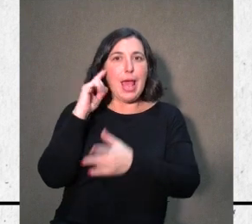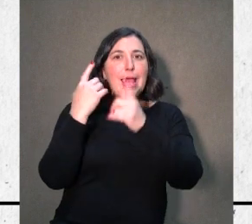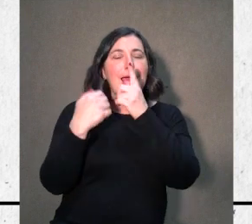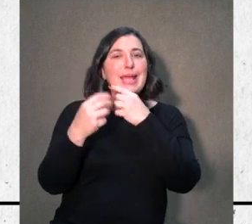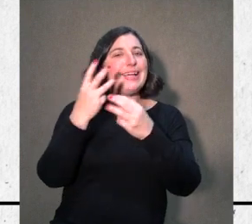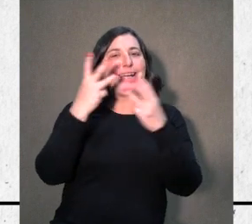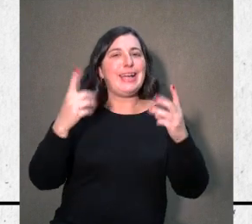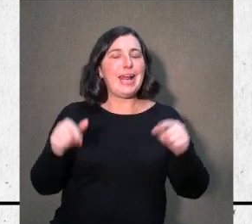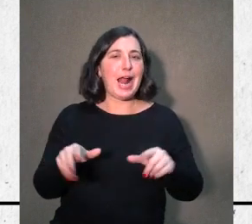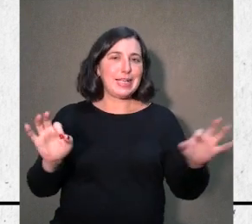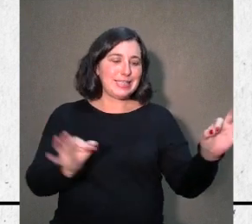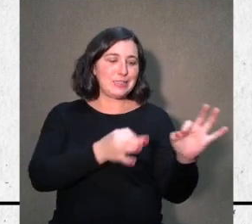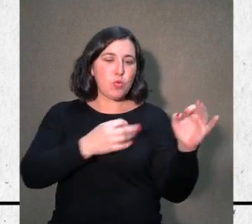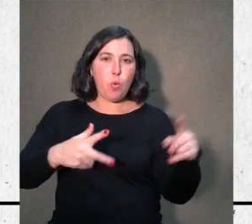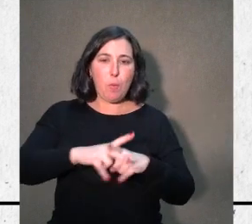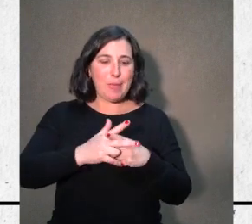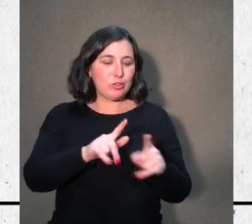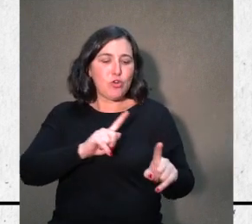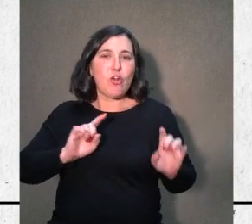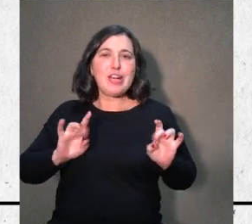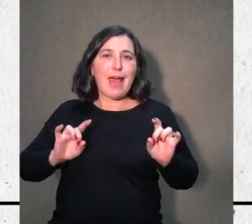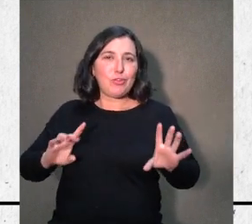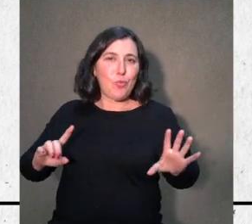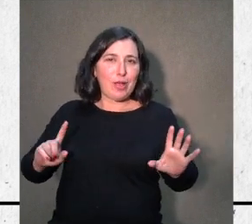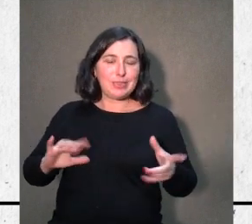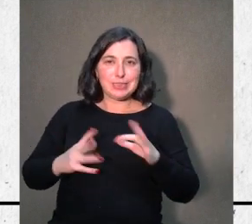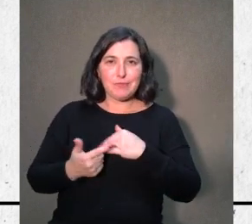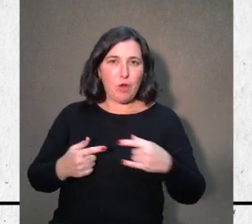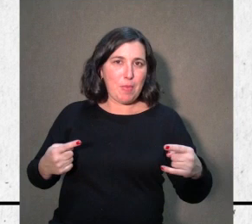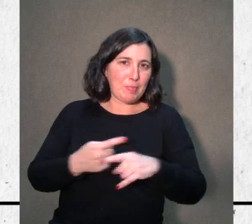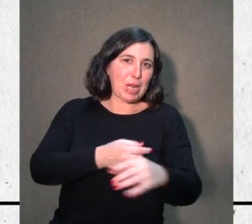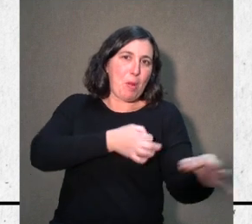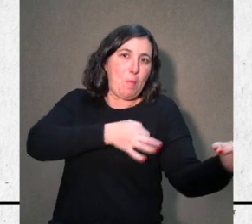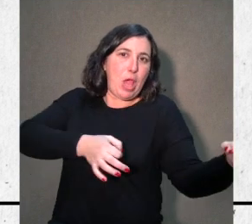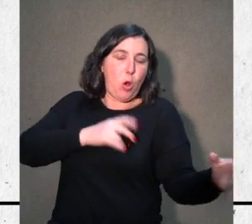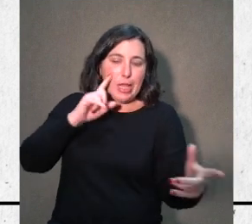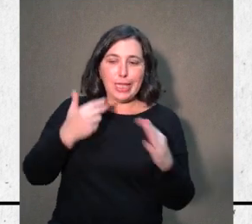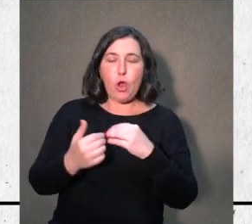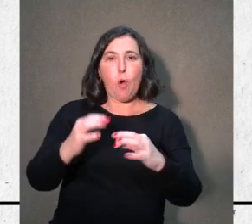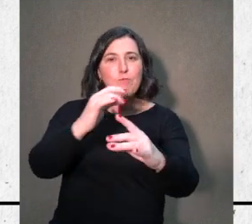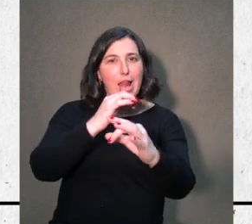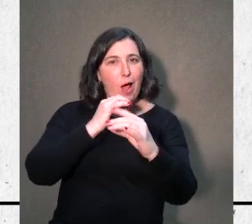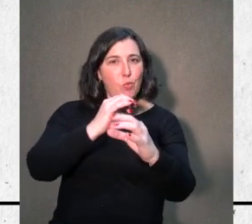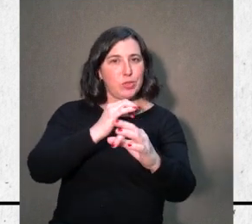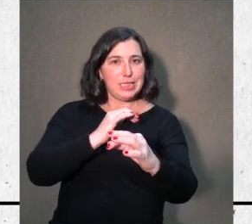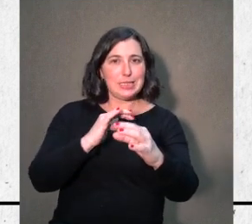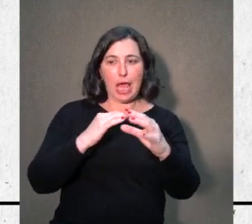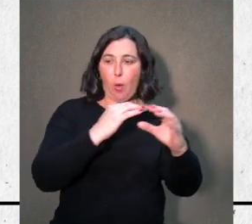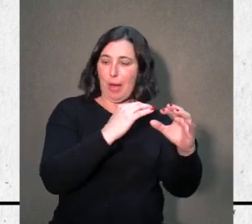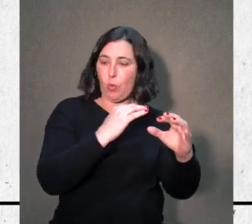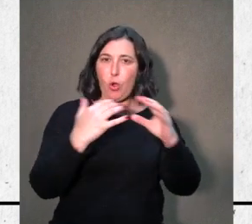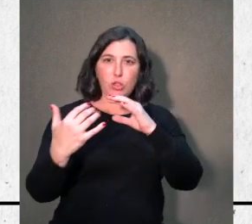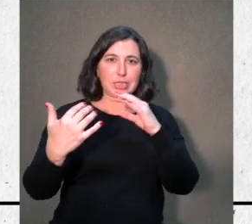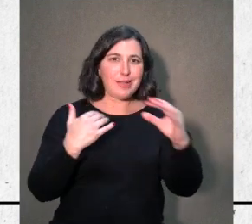todo los que tenemos como violines o los flautistas que vamos como para un costado, o sea, tenemos que un brazo y un hombro se